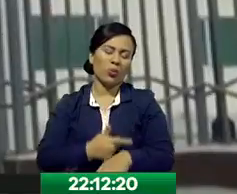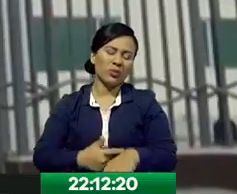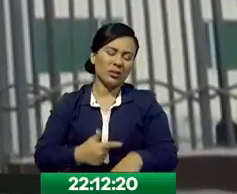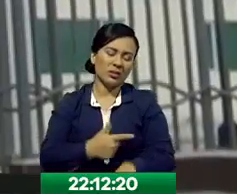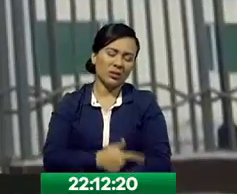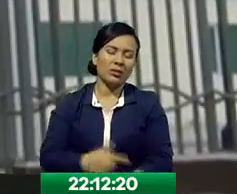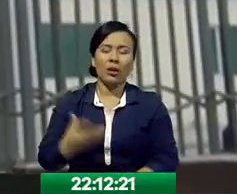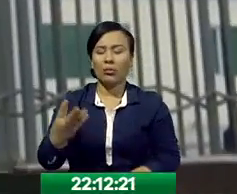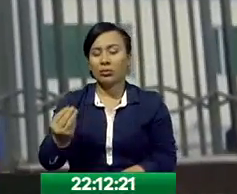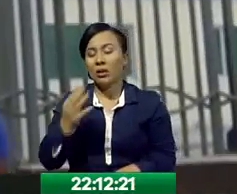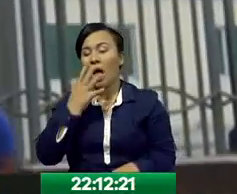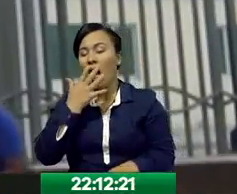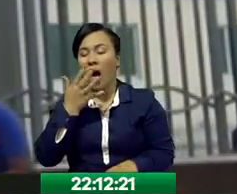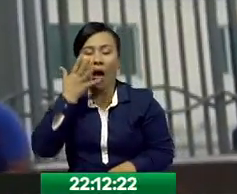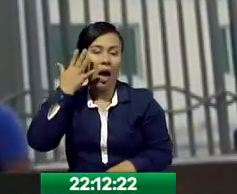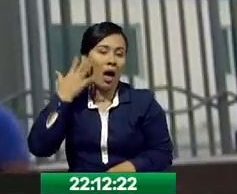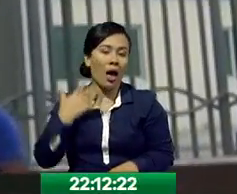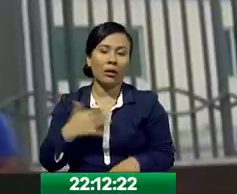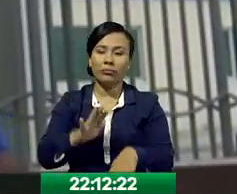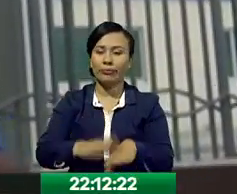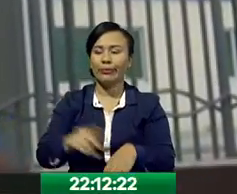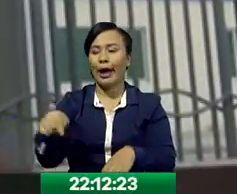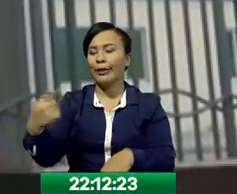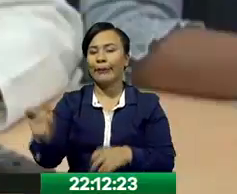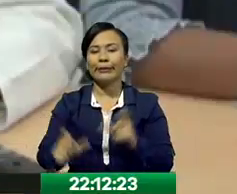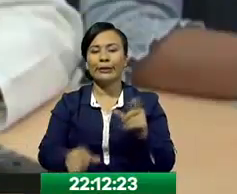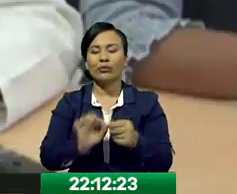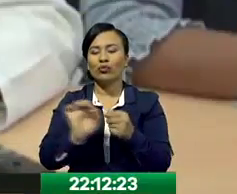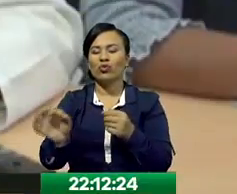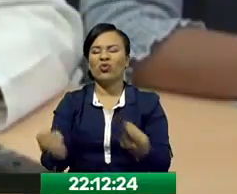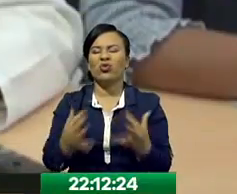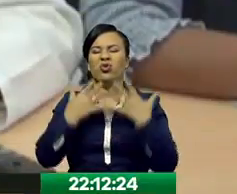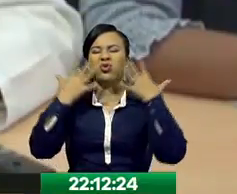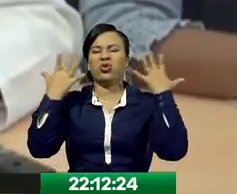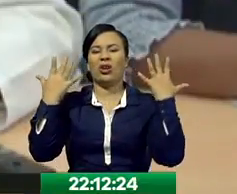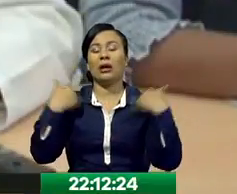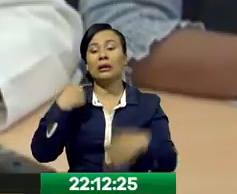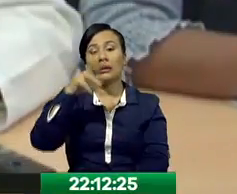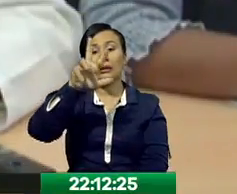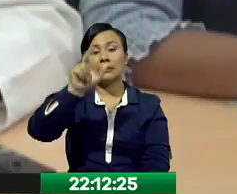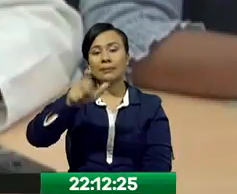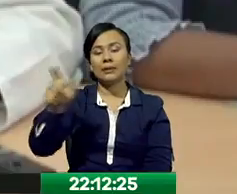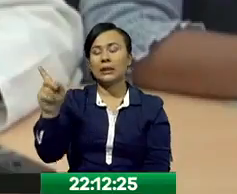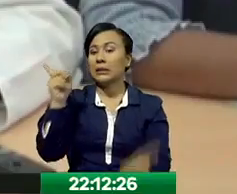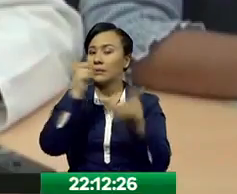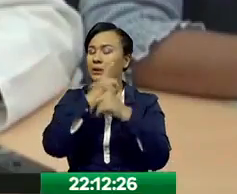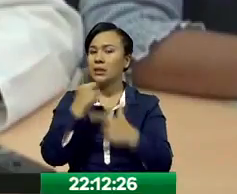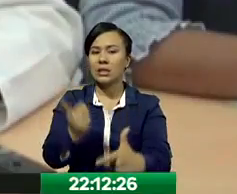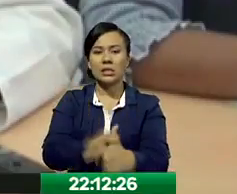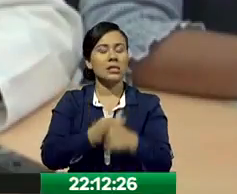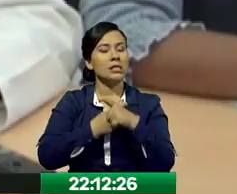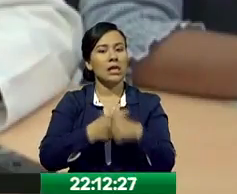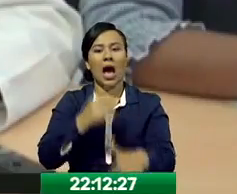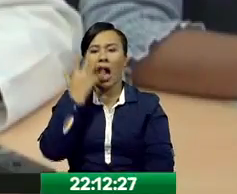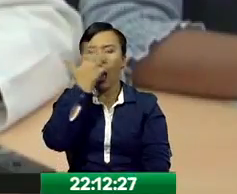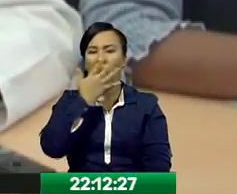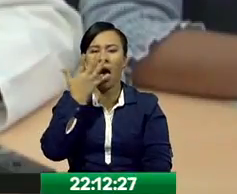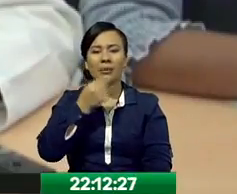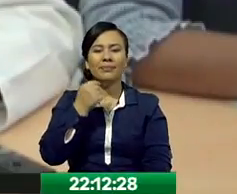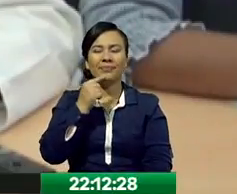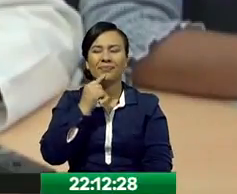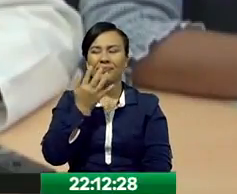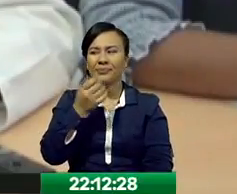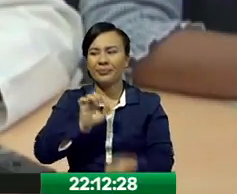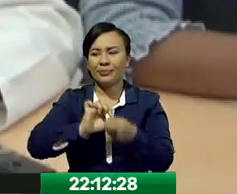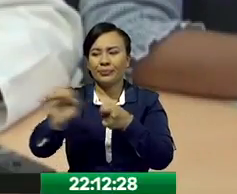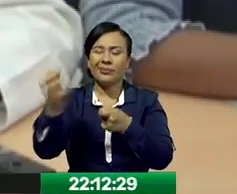golpes y quemaduras ocasionadas por sustancias tóxicas. Tenemos 3 pacientes que están complicados, 3 pacientes con quemaduras, los cuales